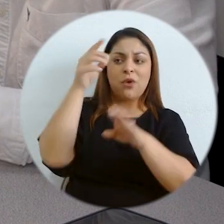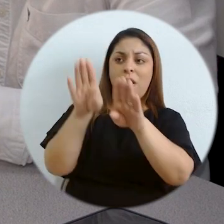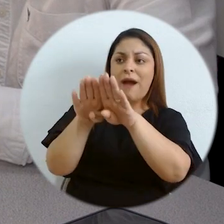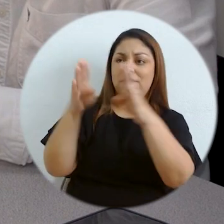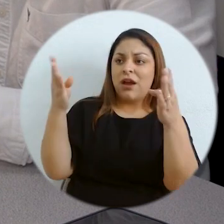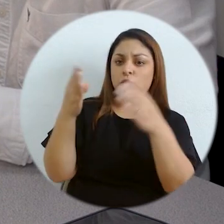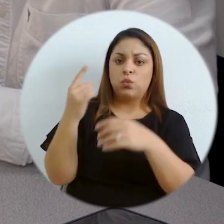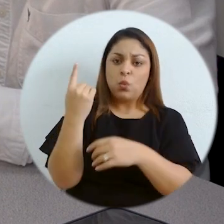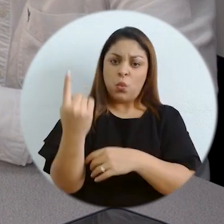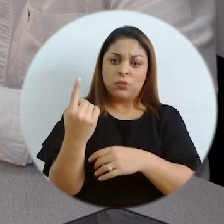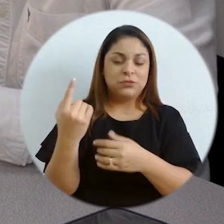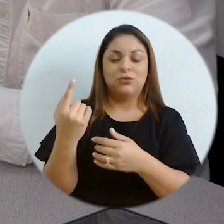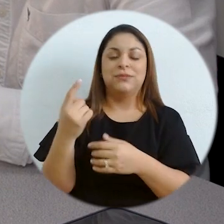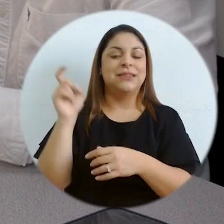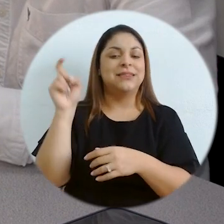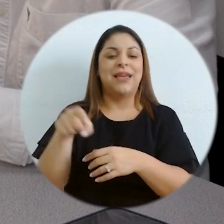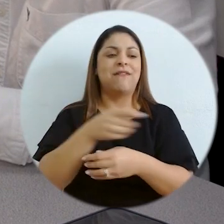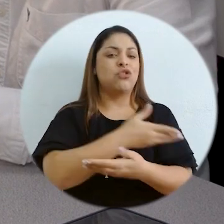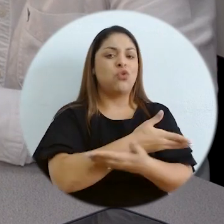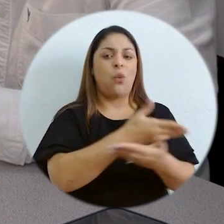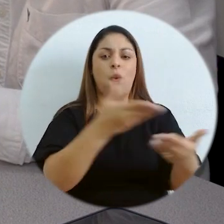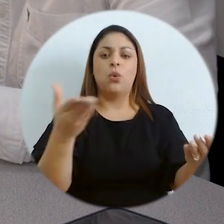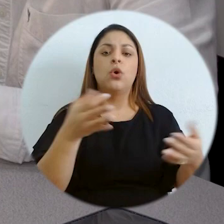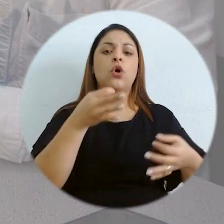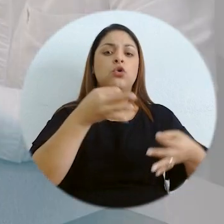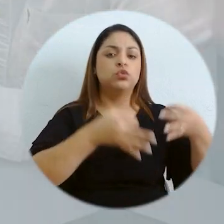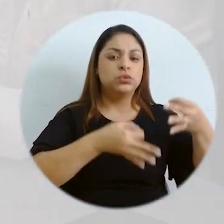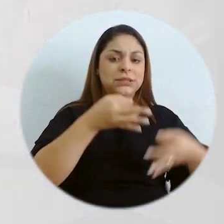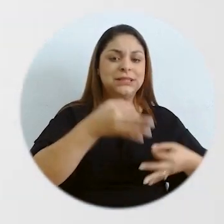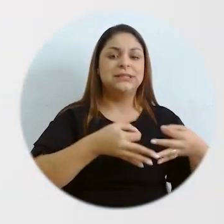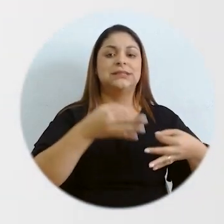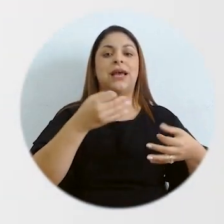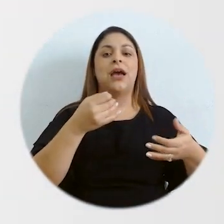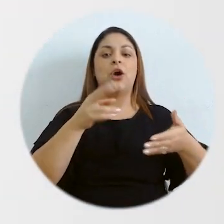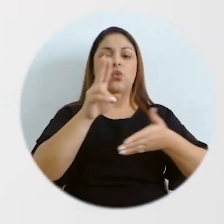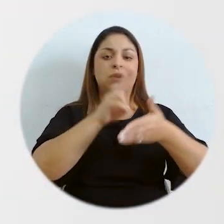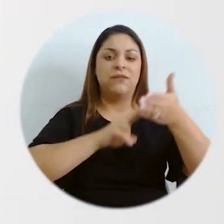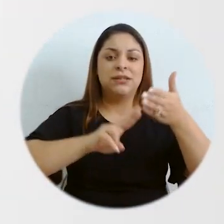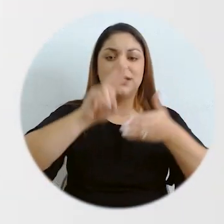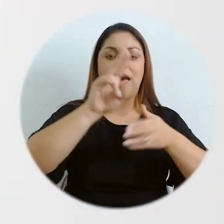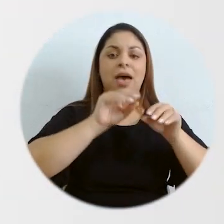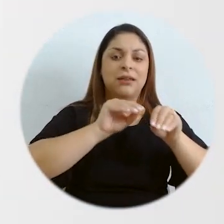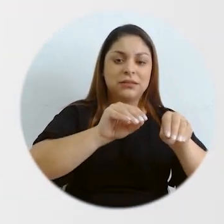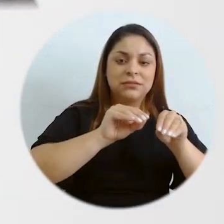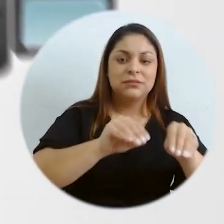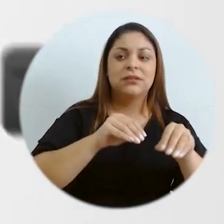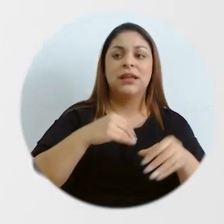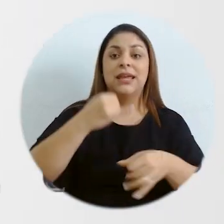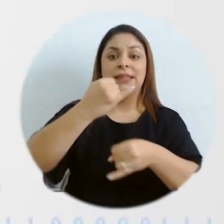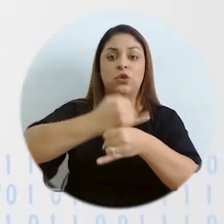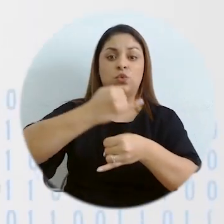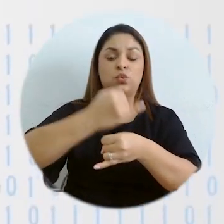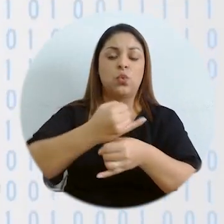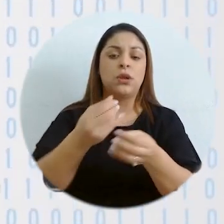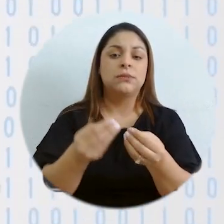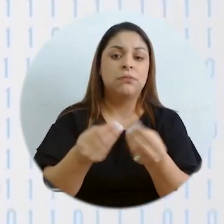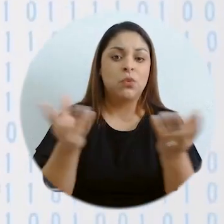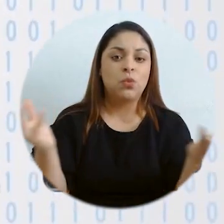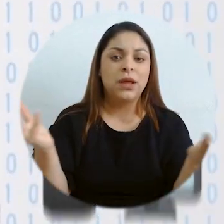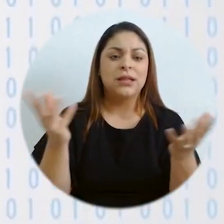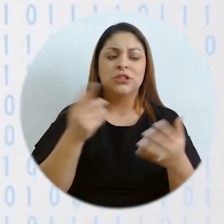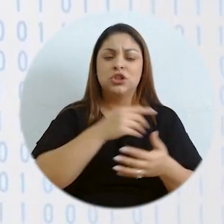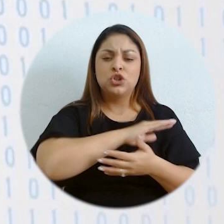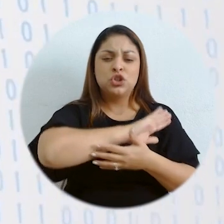todos los poderes públicos abiertos, la justicia abierta, el parlamento abierto, la academia también tiene que ser abierta, que en el fondo no es un